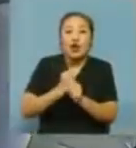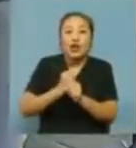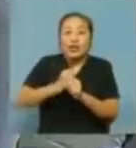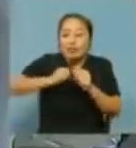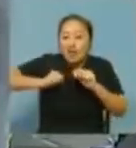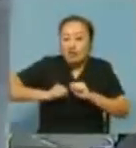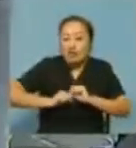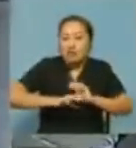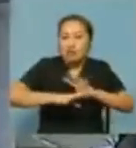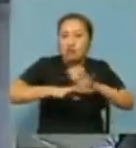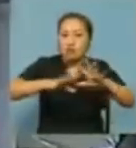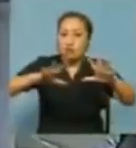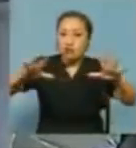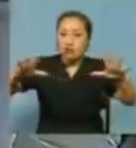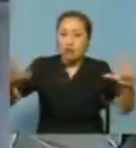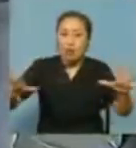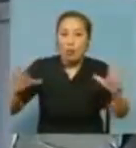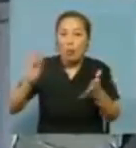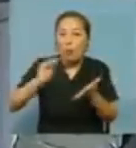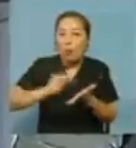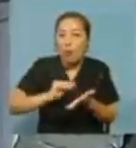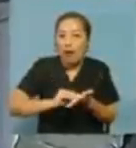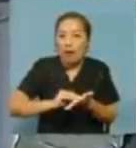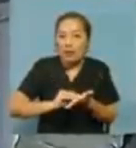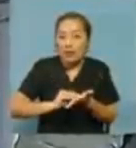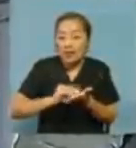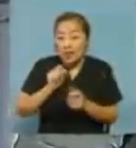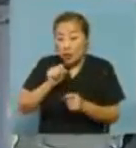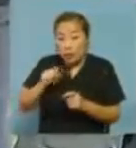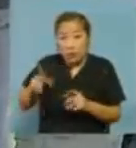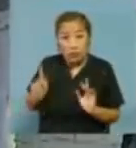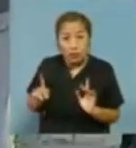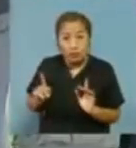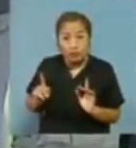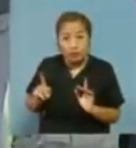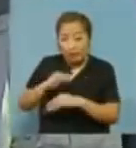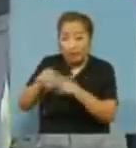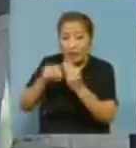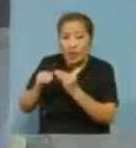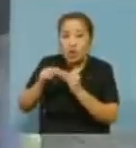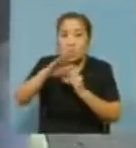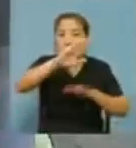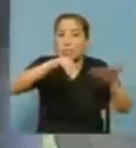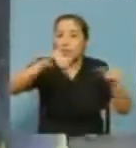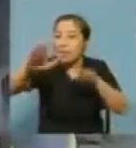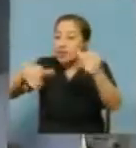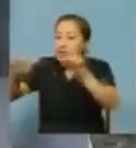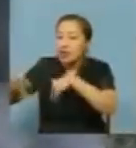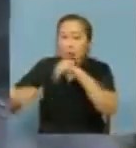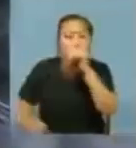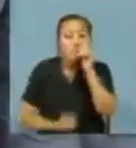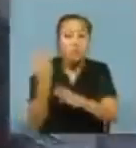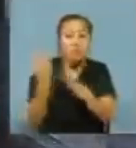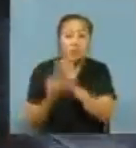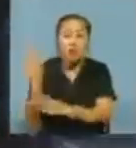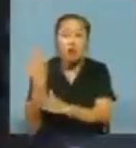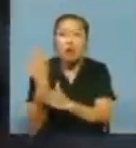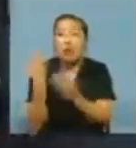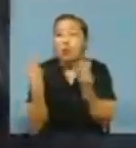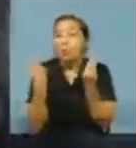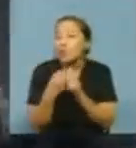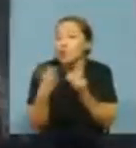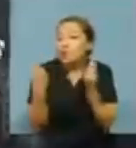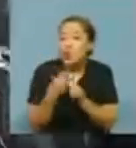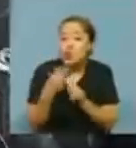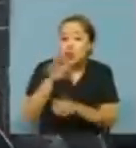otra dimensión, algo que ya trasciende nuestro caso particular y está convocando y están surgiendo